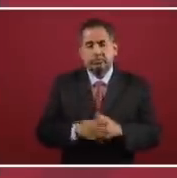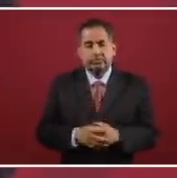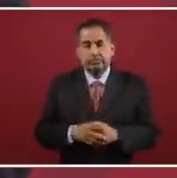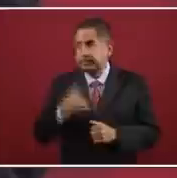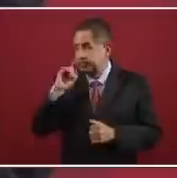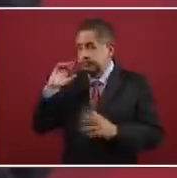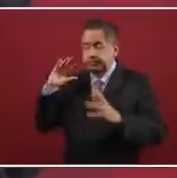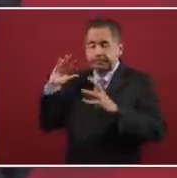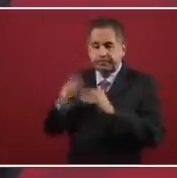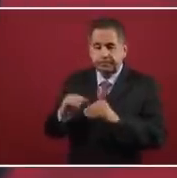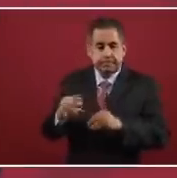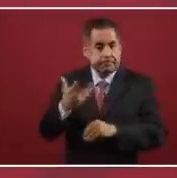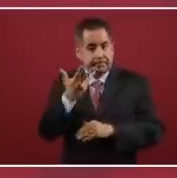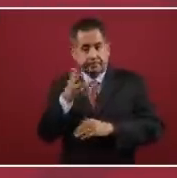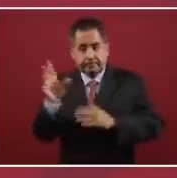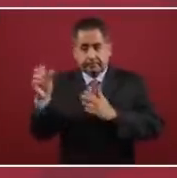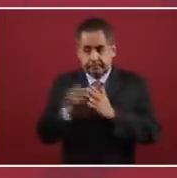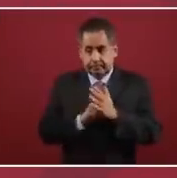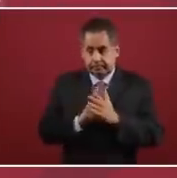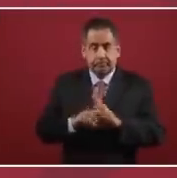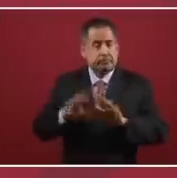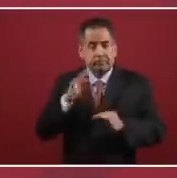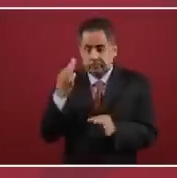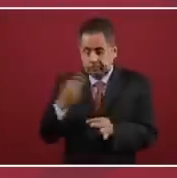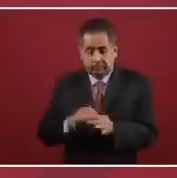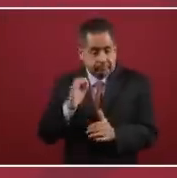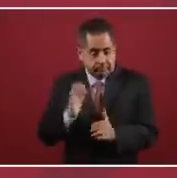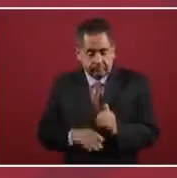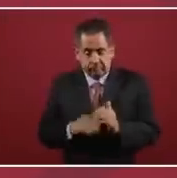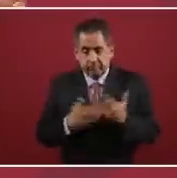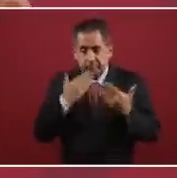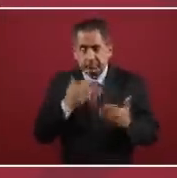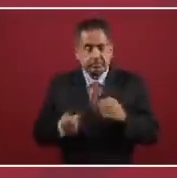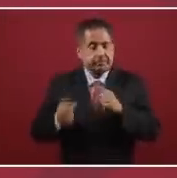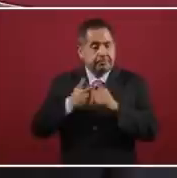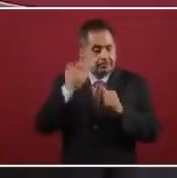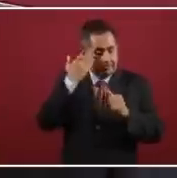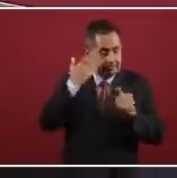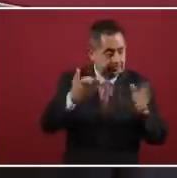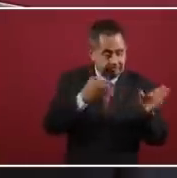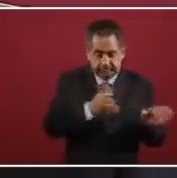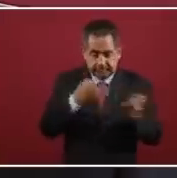meses ya se concluyó la primera etapa.